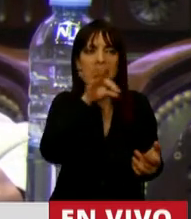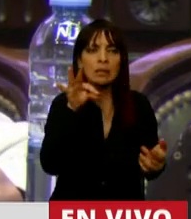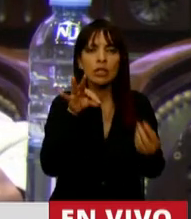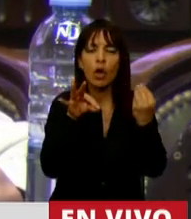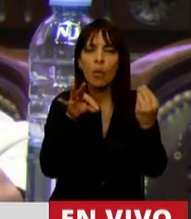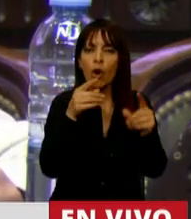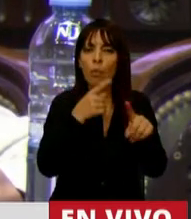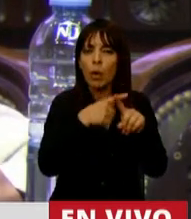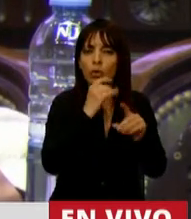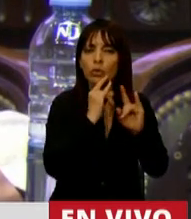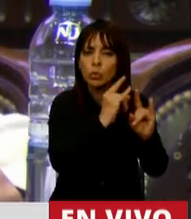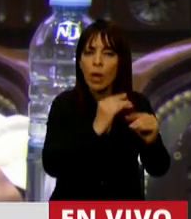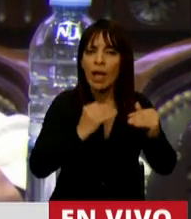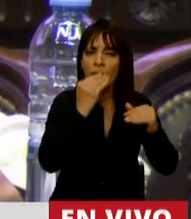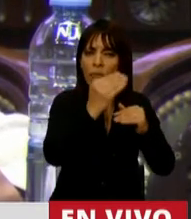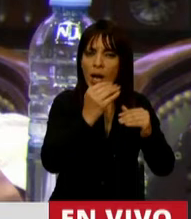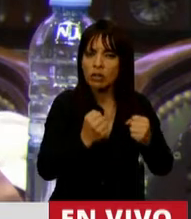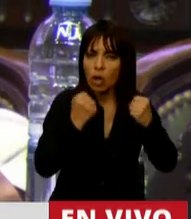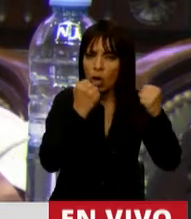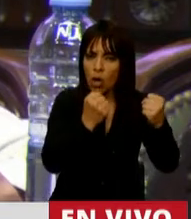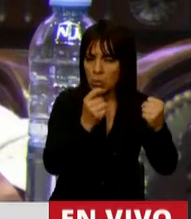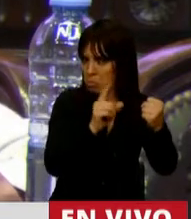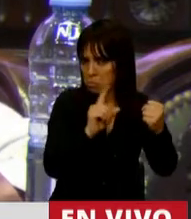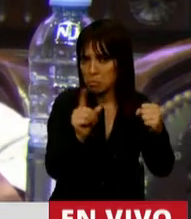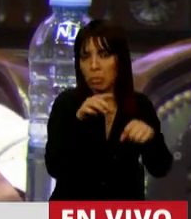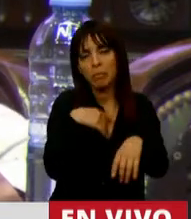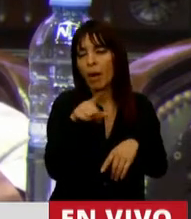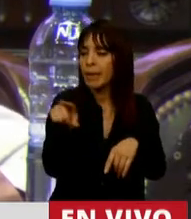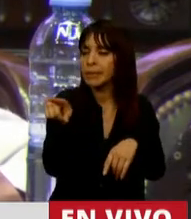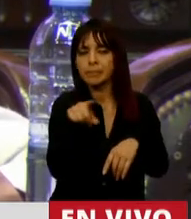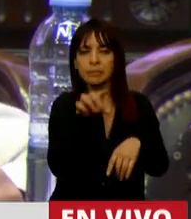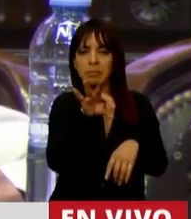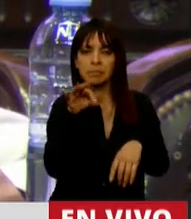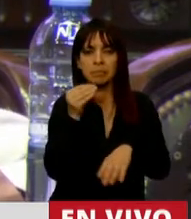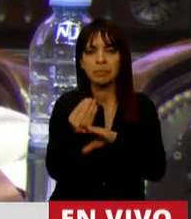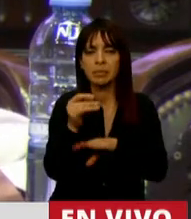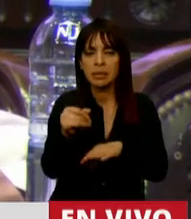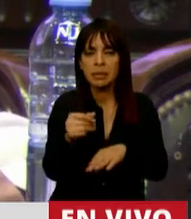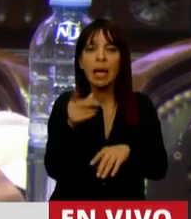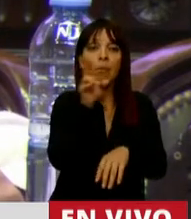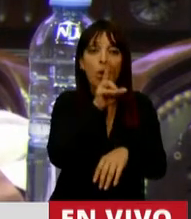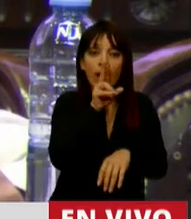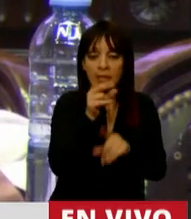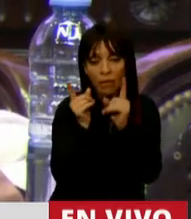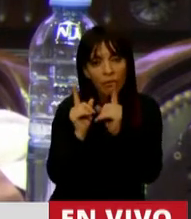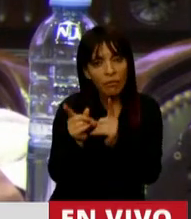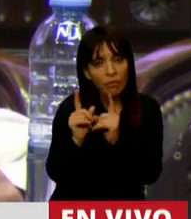mérito. Y las mujeres, señor presidente, siguen muriendo por abortos